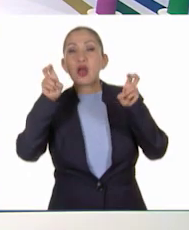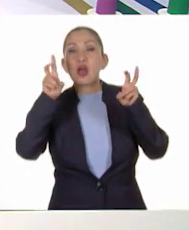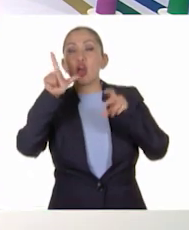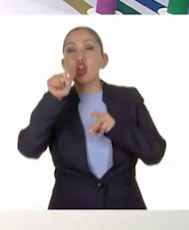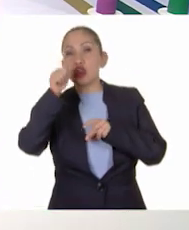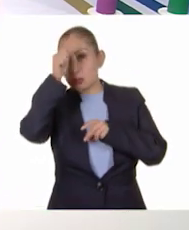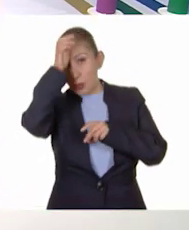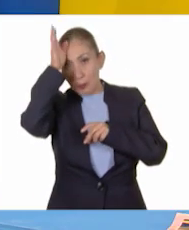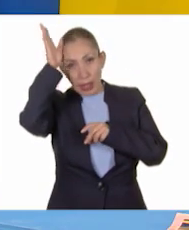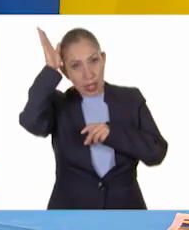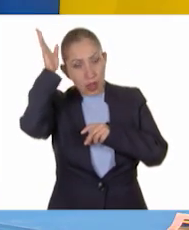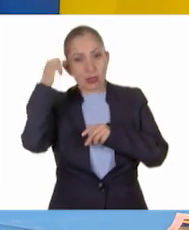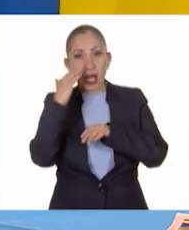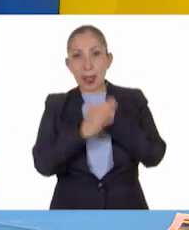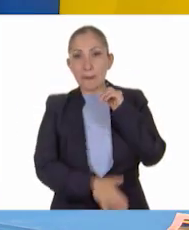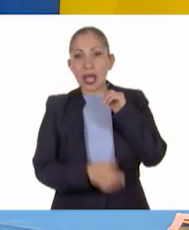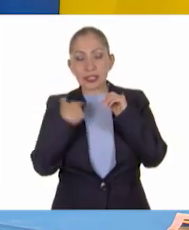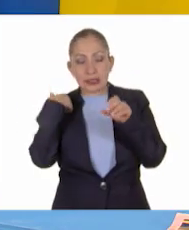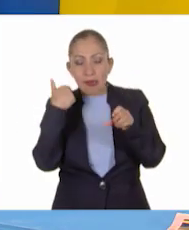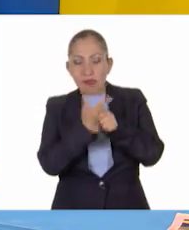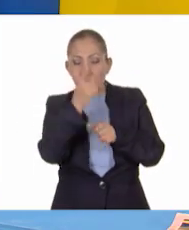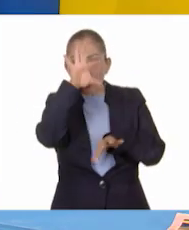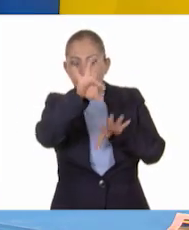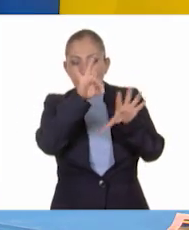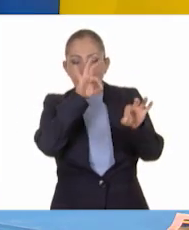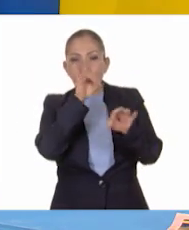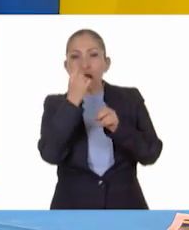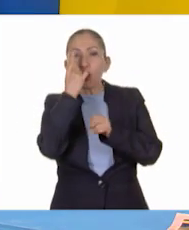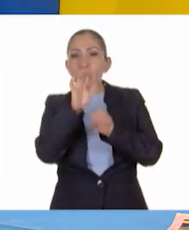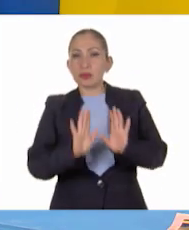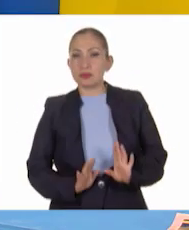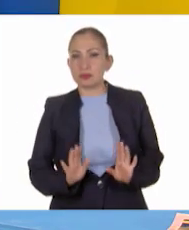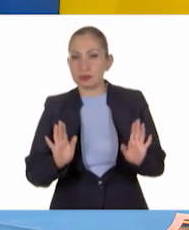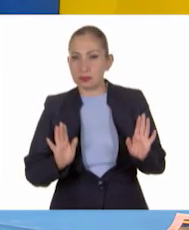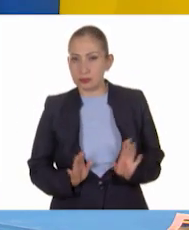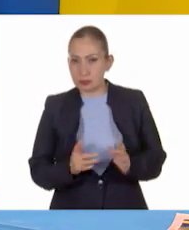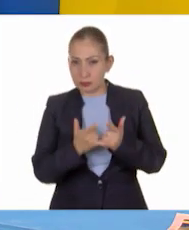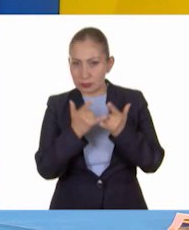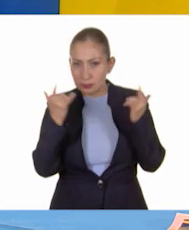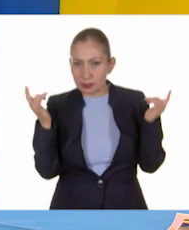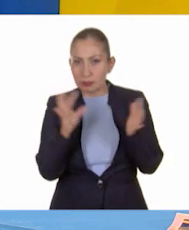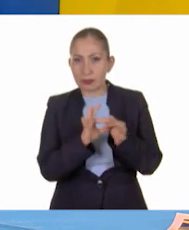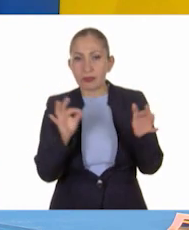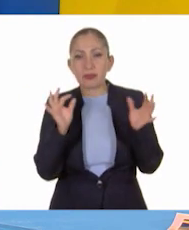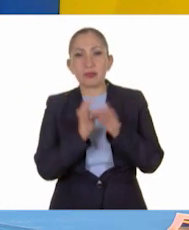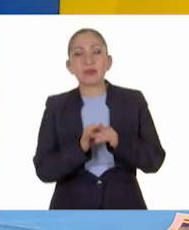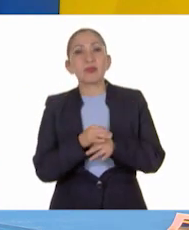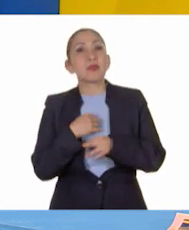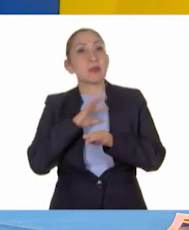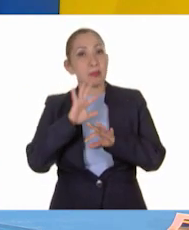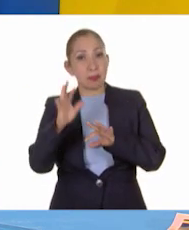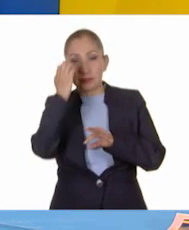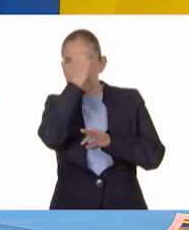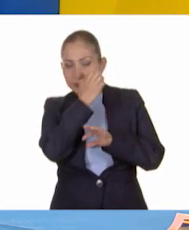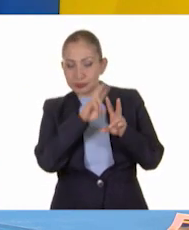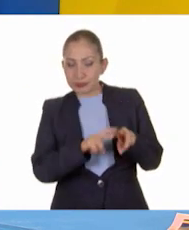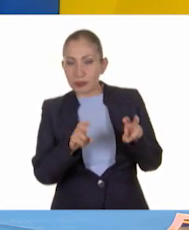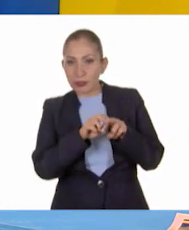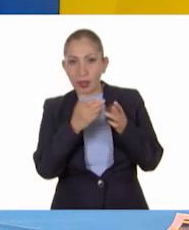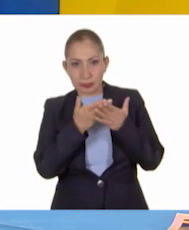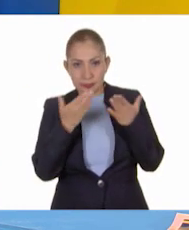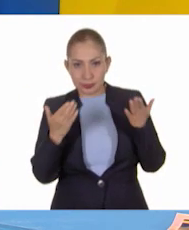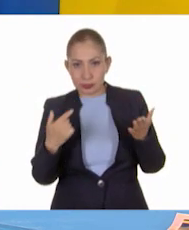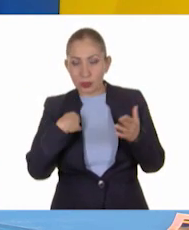nos permitirá terminar de identificar algunas de las principales características del cuento. Y para guiar nuestro análisis en esta